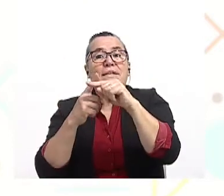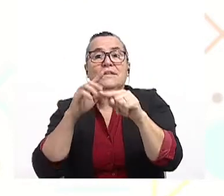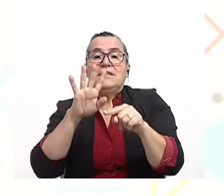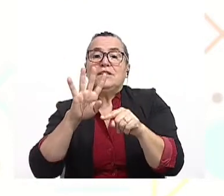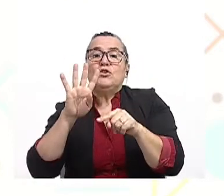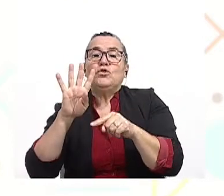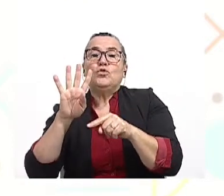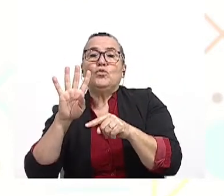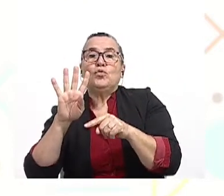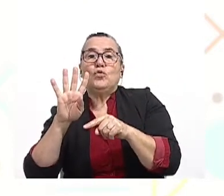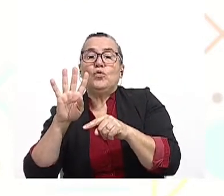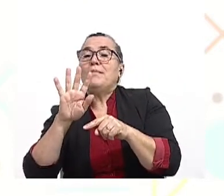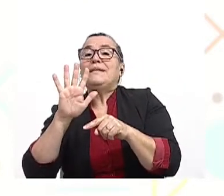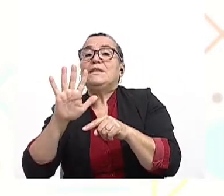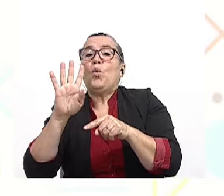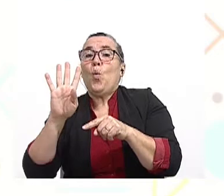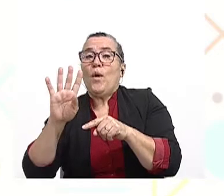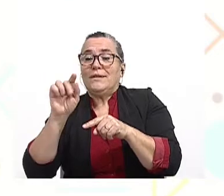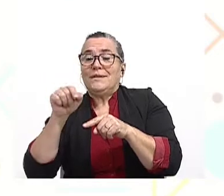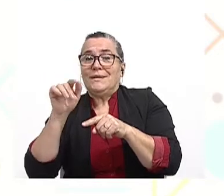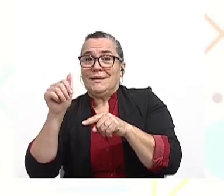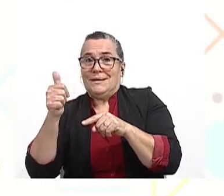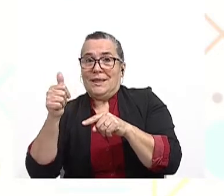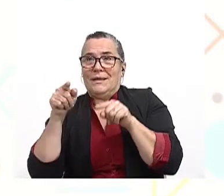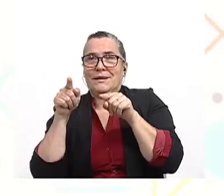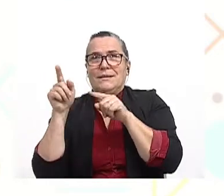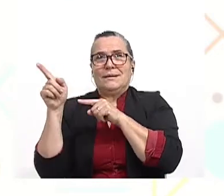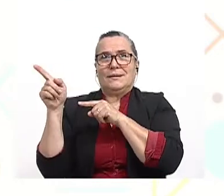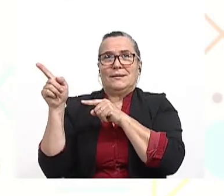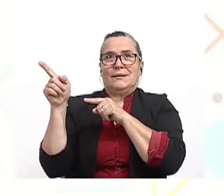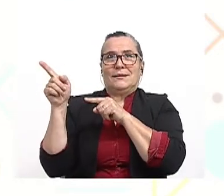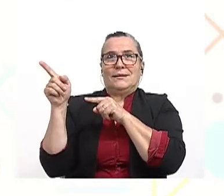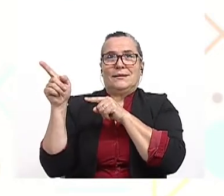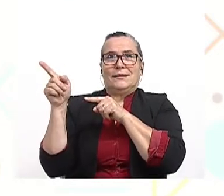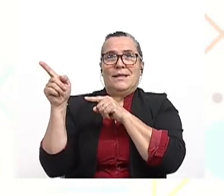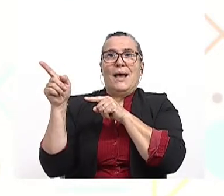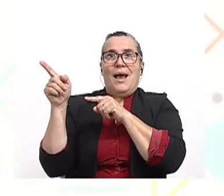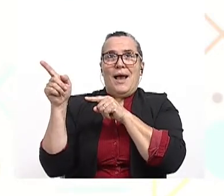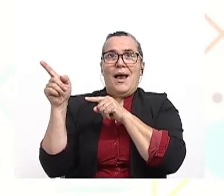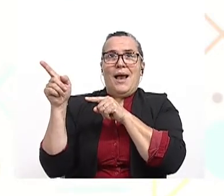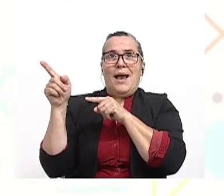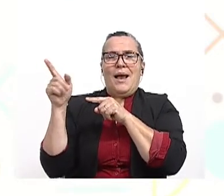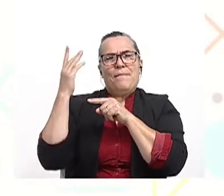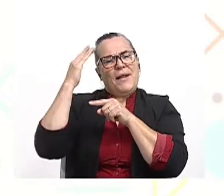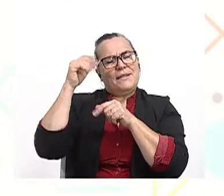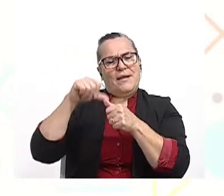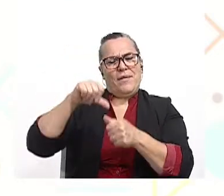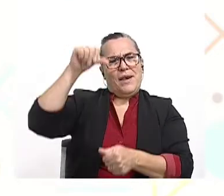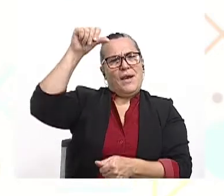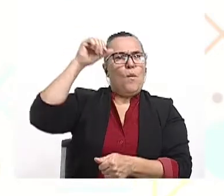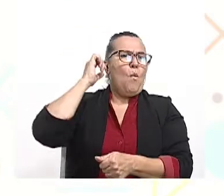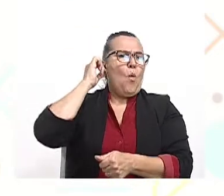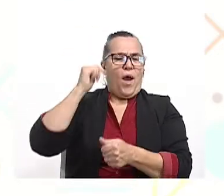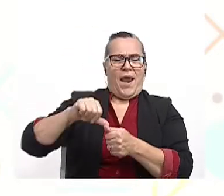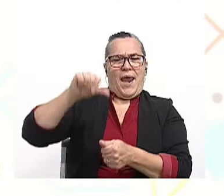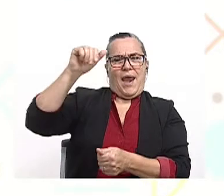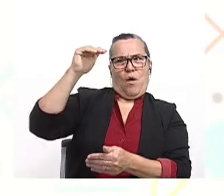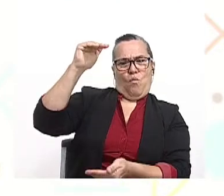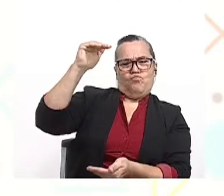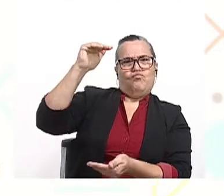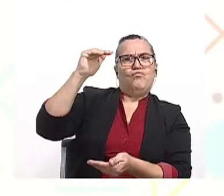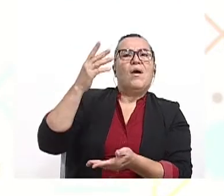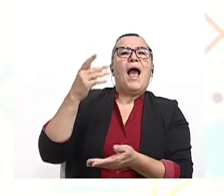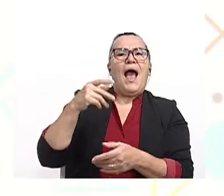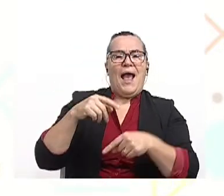54,10 centímetros. De esta forma podríamos nosotros determinar la altura de una mujer utilizando la longitud